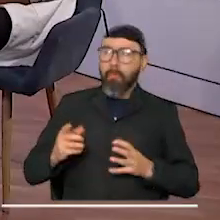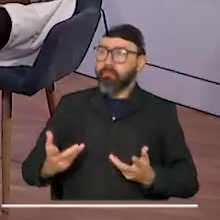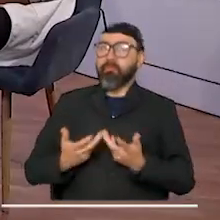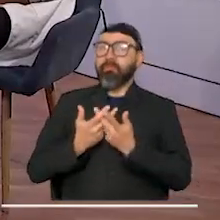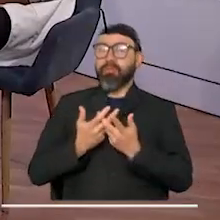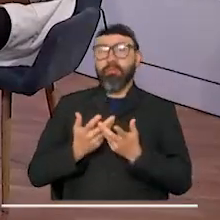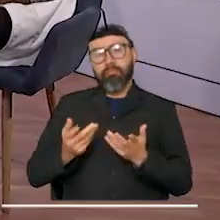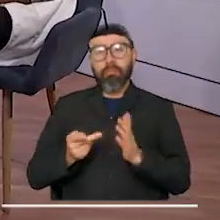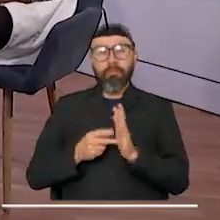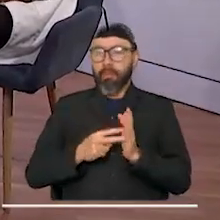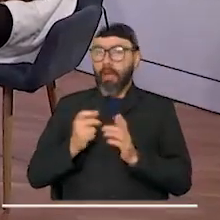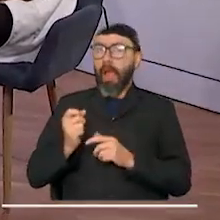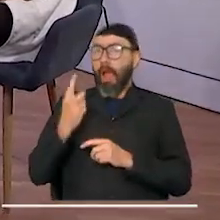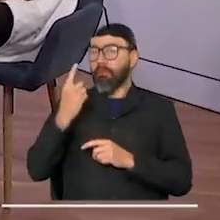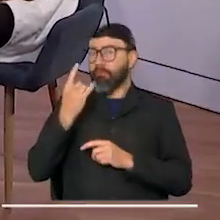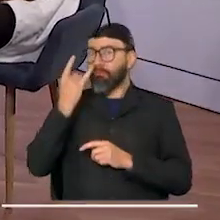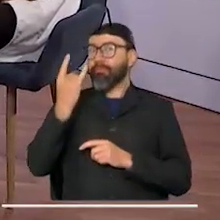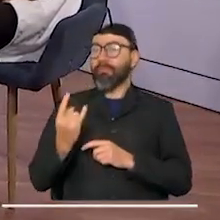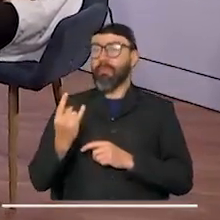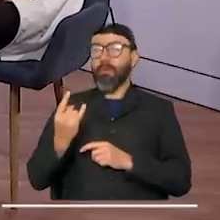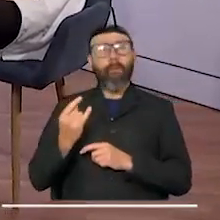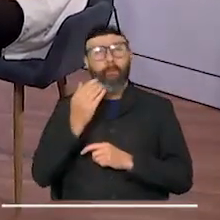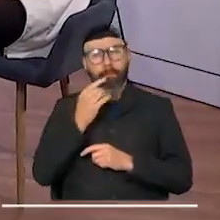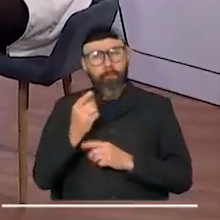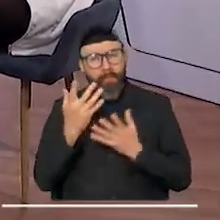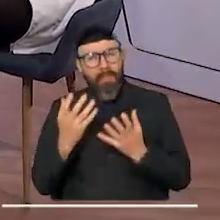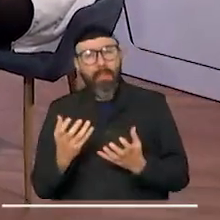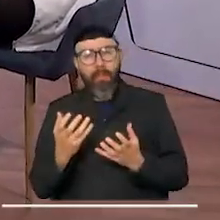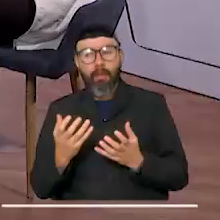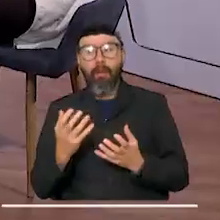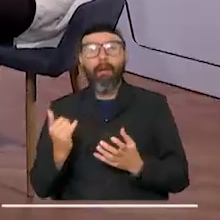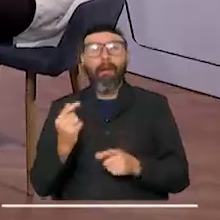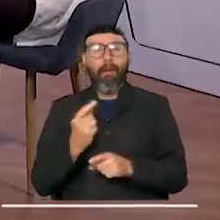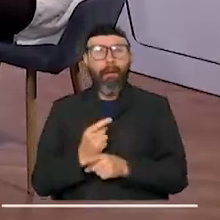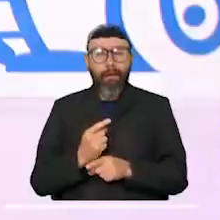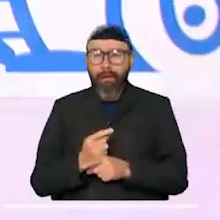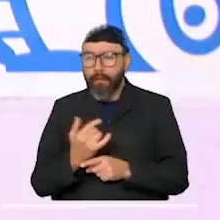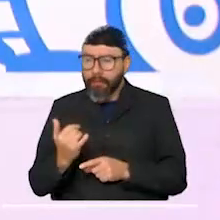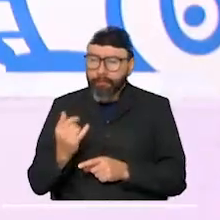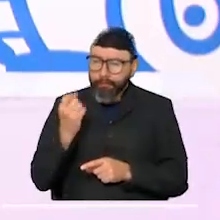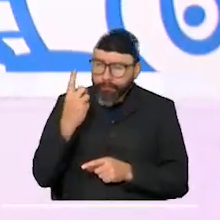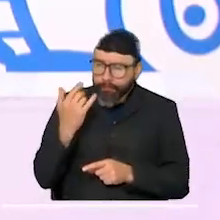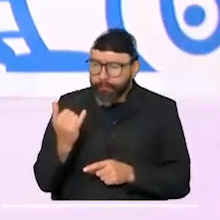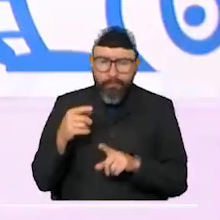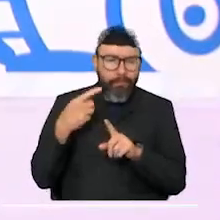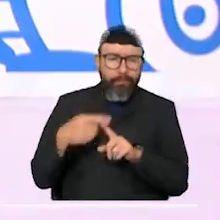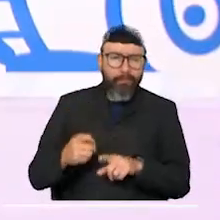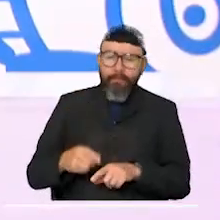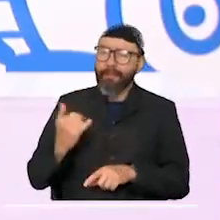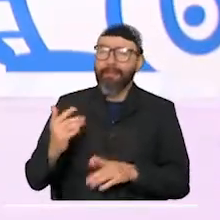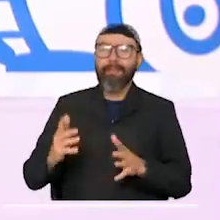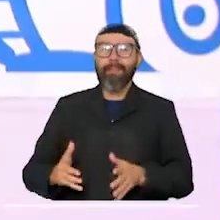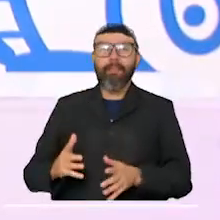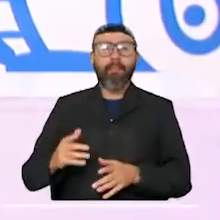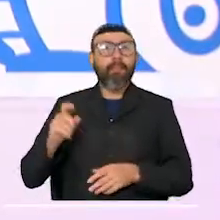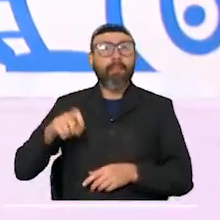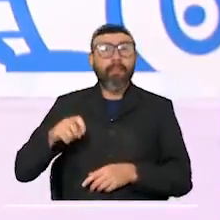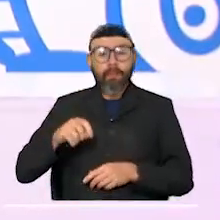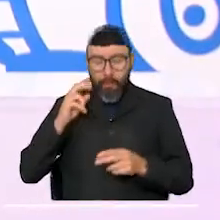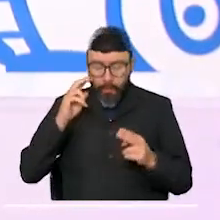me parece algo muy interesante Porque si queremos salir a cortar paradigma Tenemos también que conocer